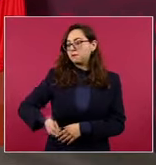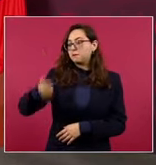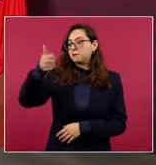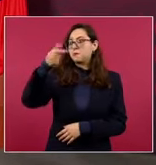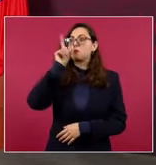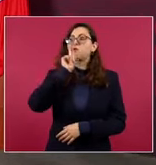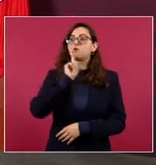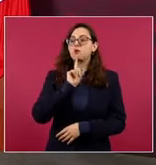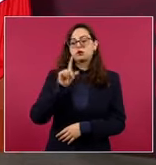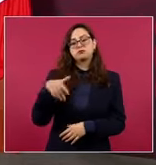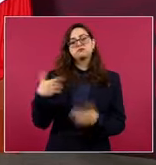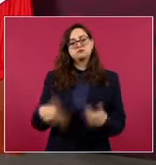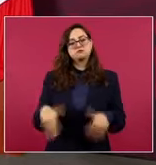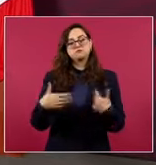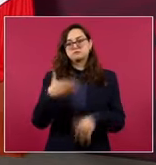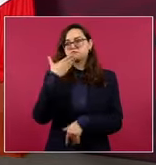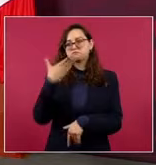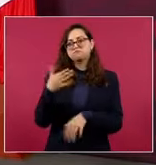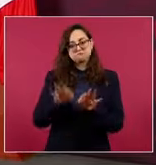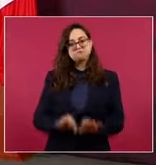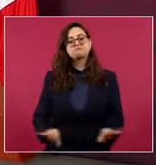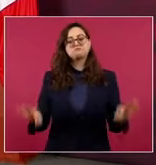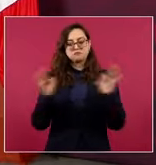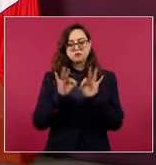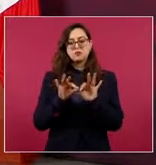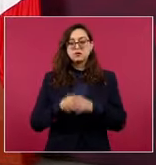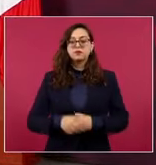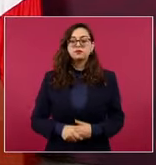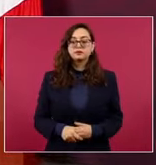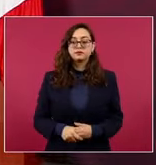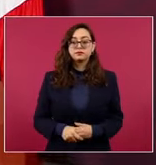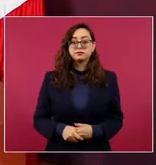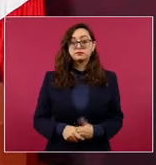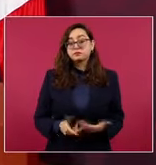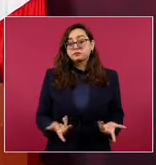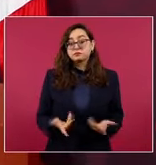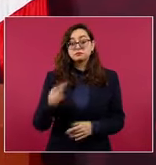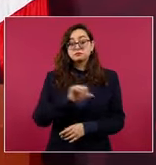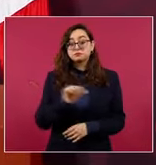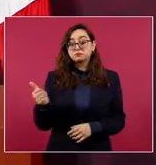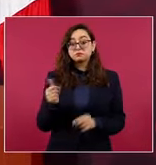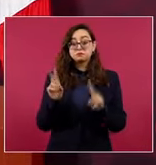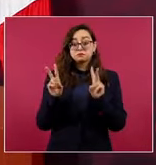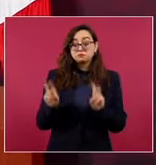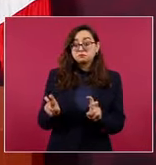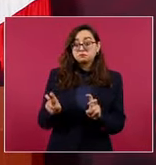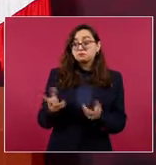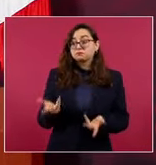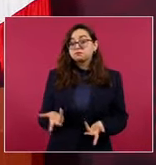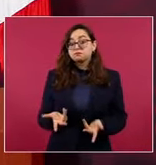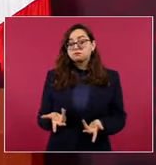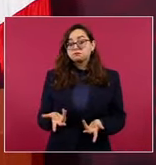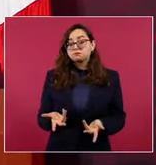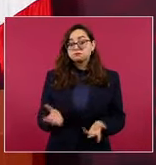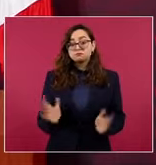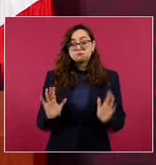Entonces eso es muy importante. Por lo demás, eligieron